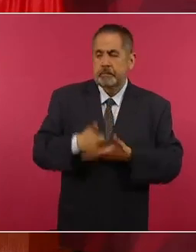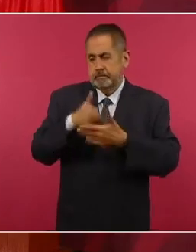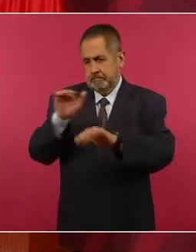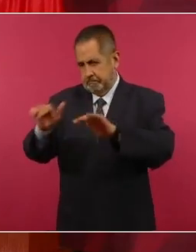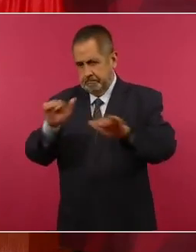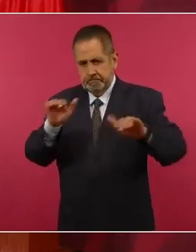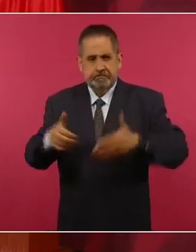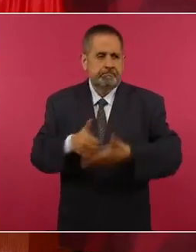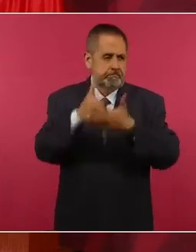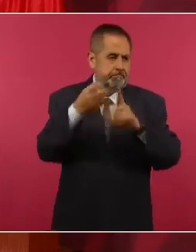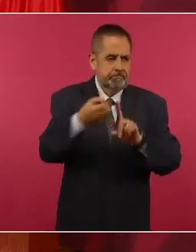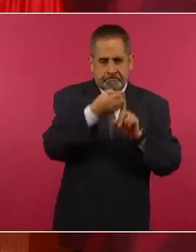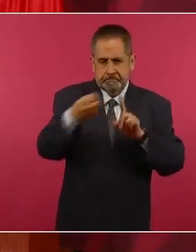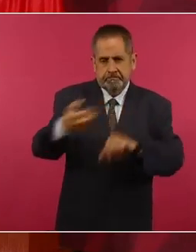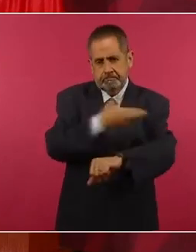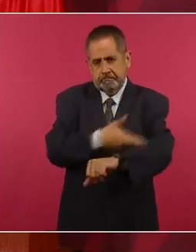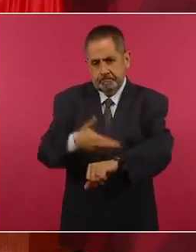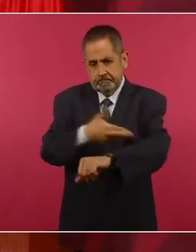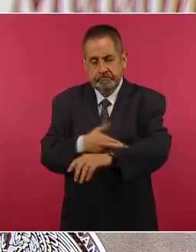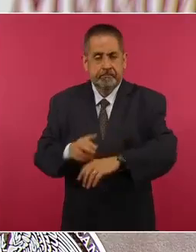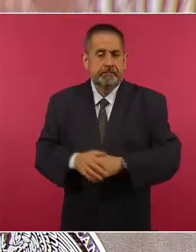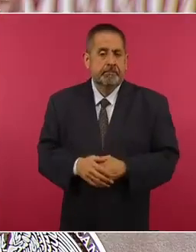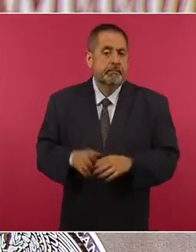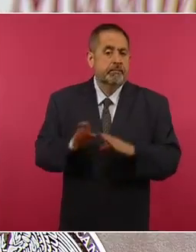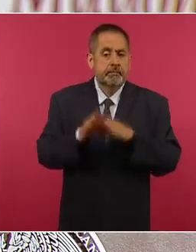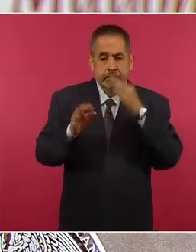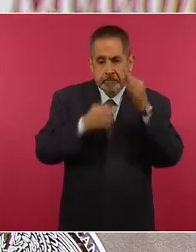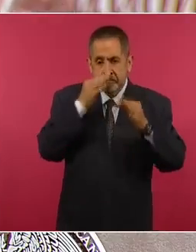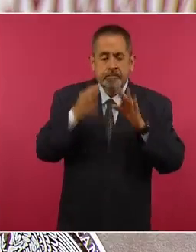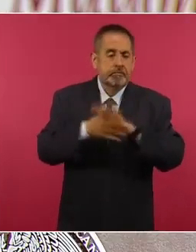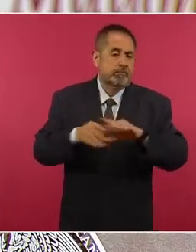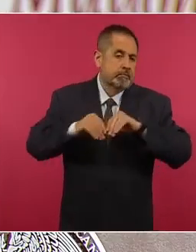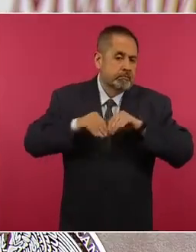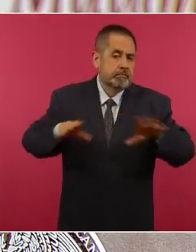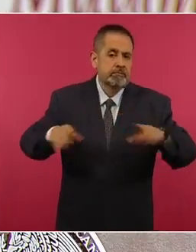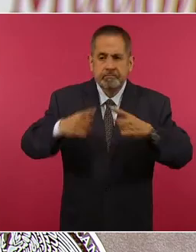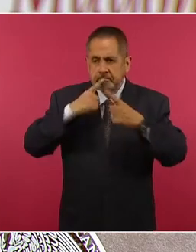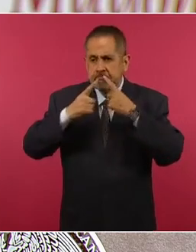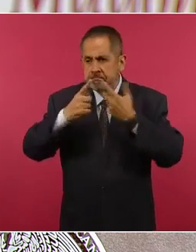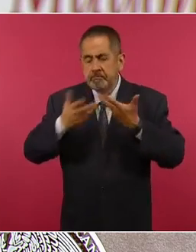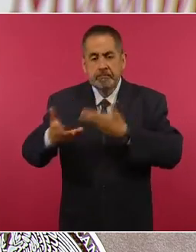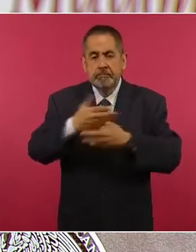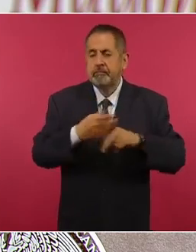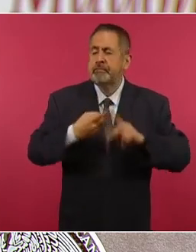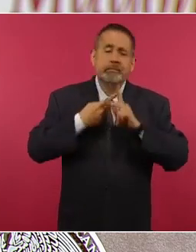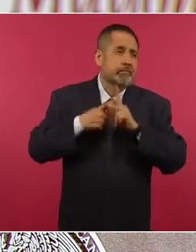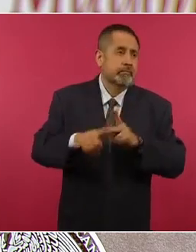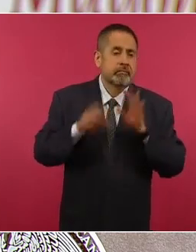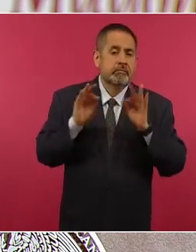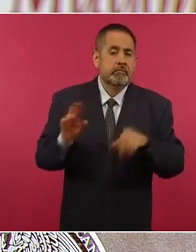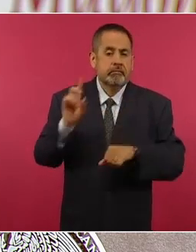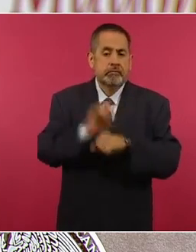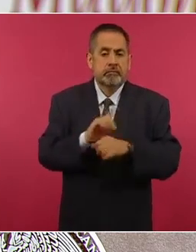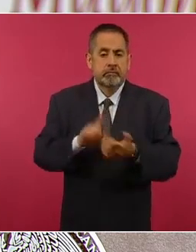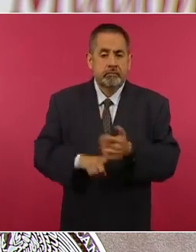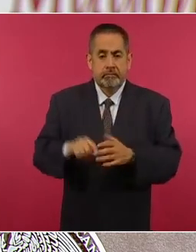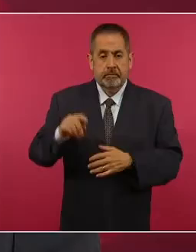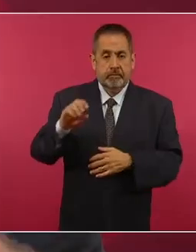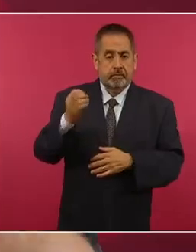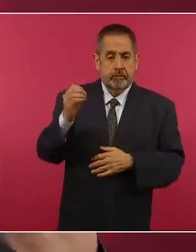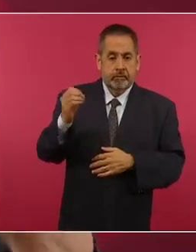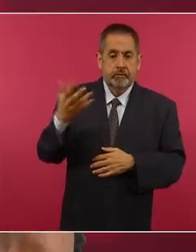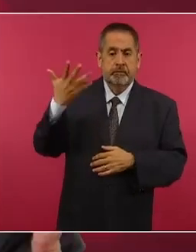del proceso. Y la jornada de promoción, de difusión, de debate dará inicio el día 10 de